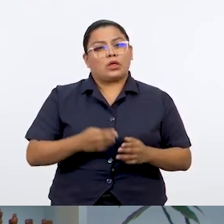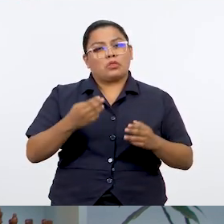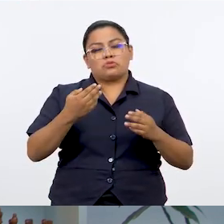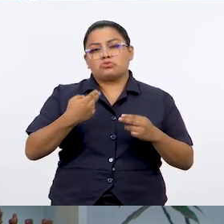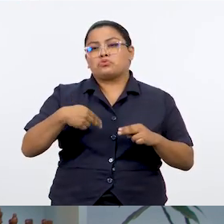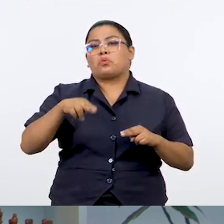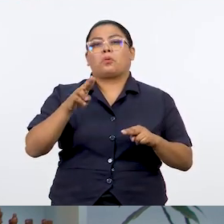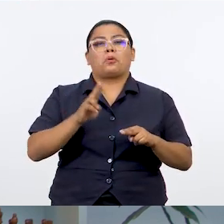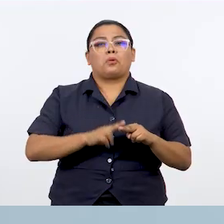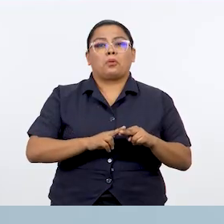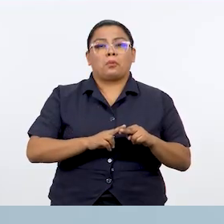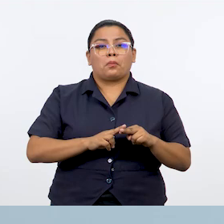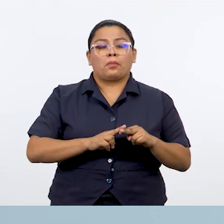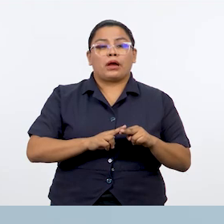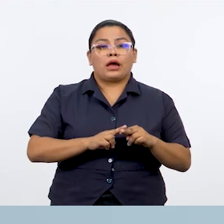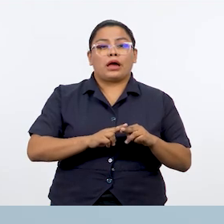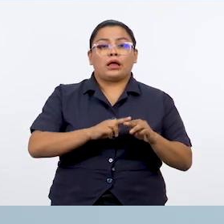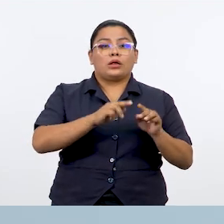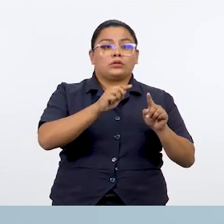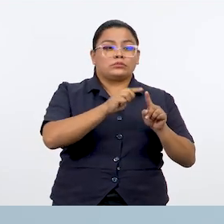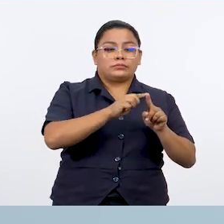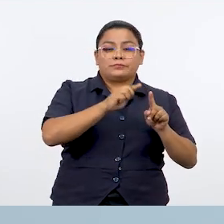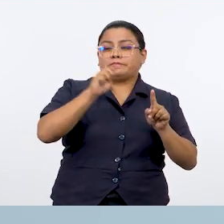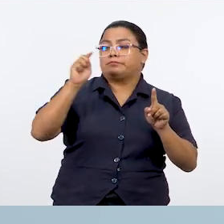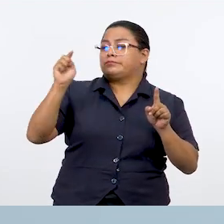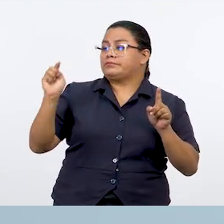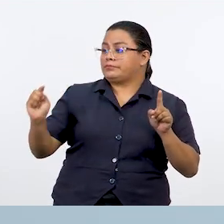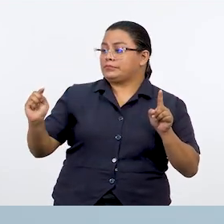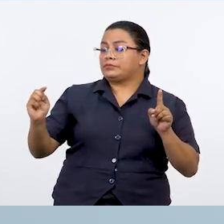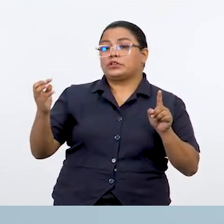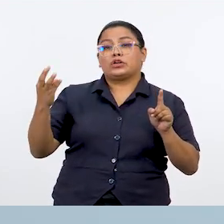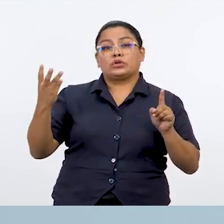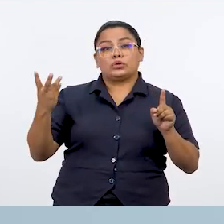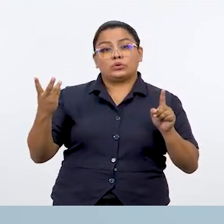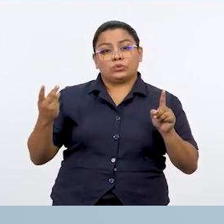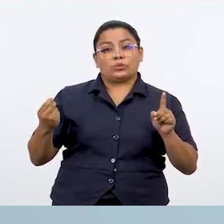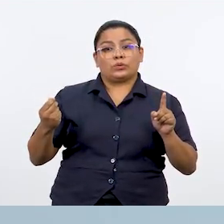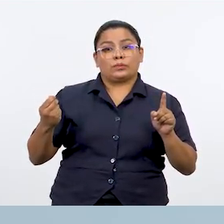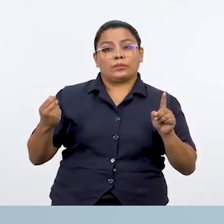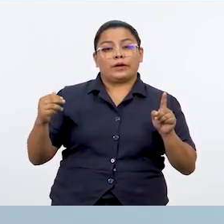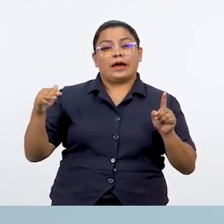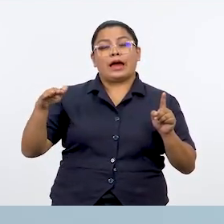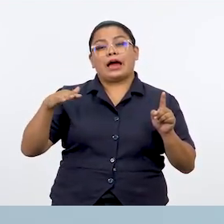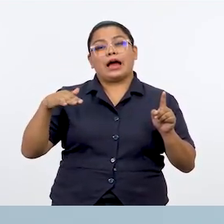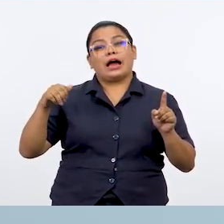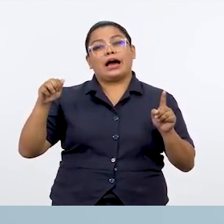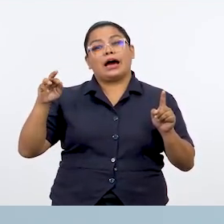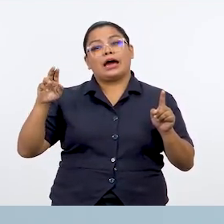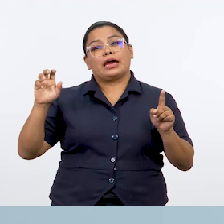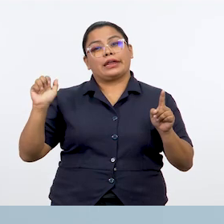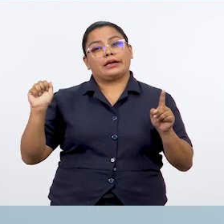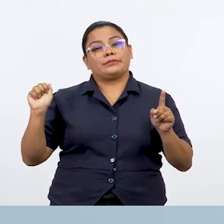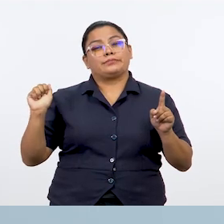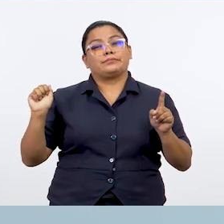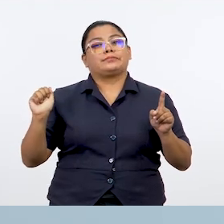Normalmente en la recta inferior siempre vamos a colocar las medidas de área.